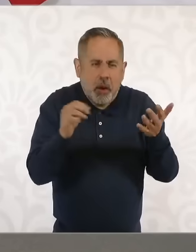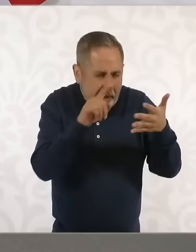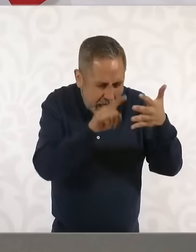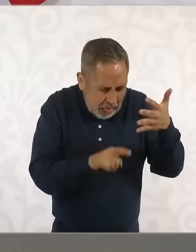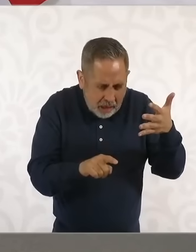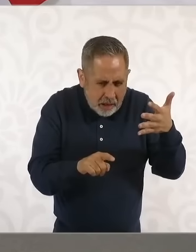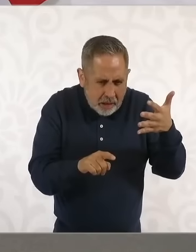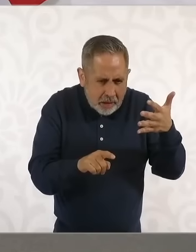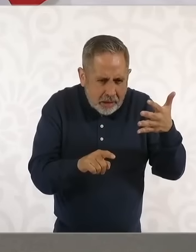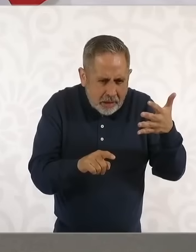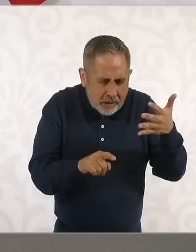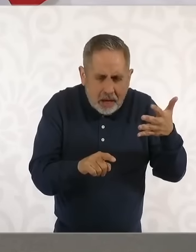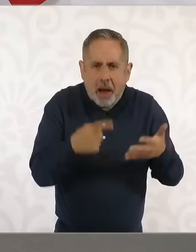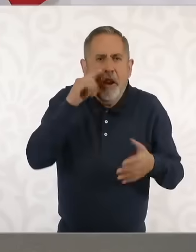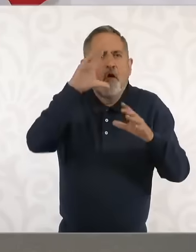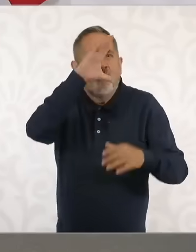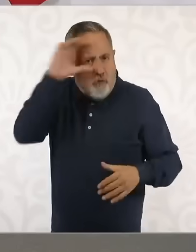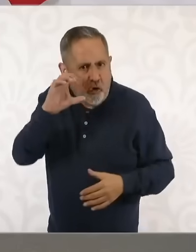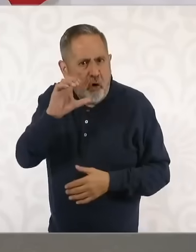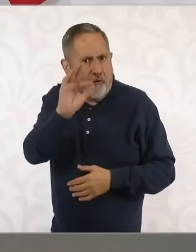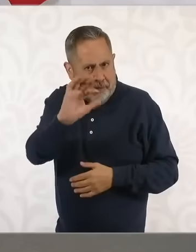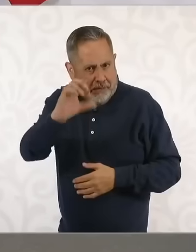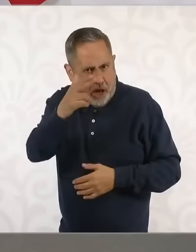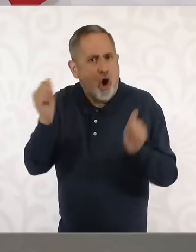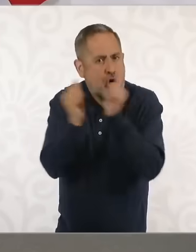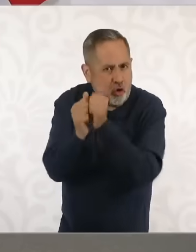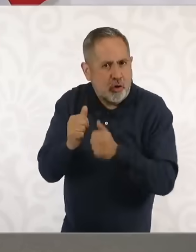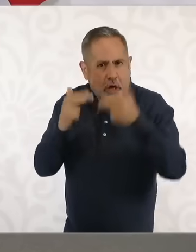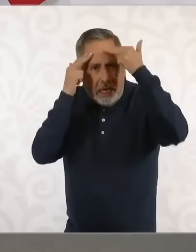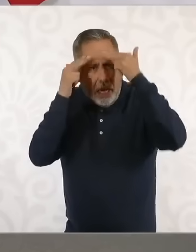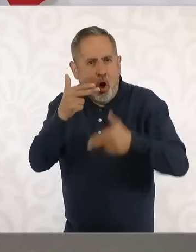Bueno, ¿dónde está Calderón aquí en la foto con Hugo Chávez?